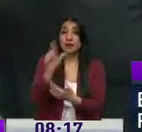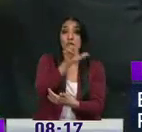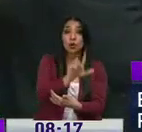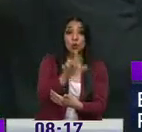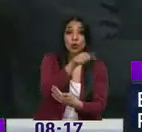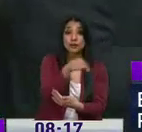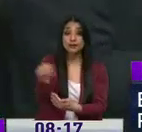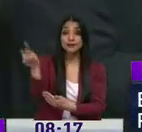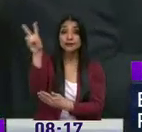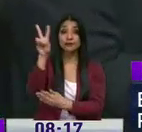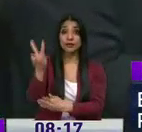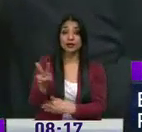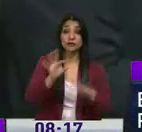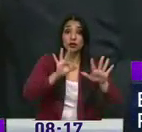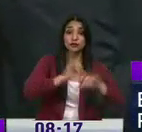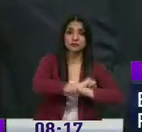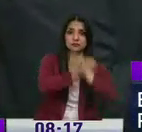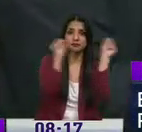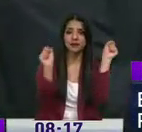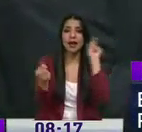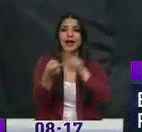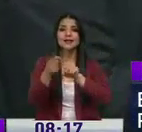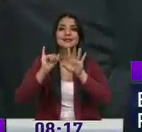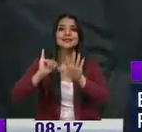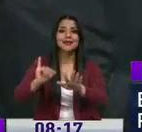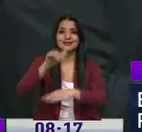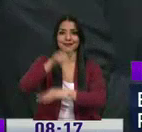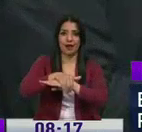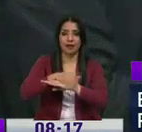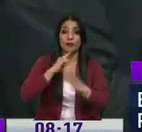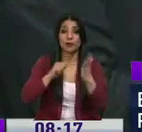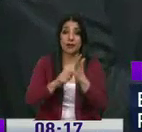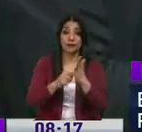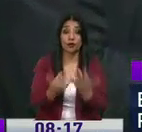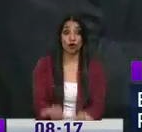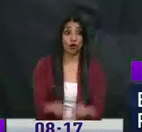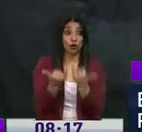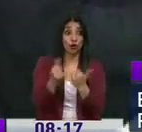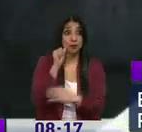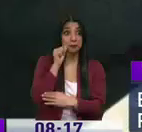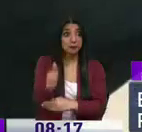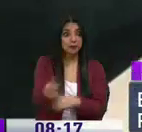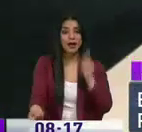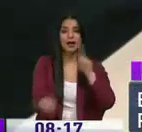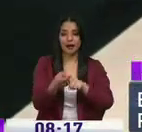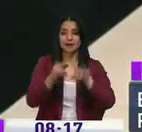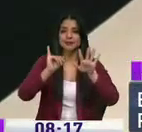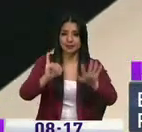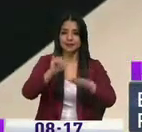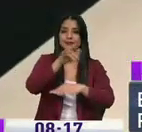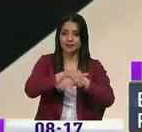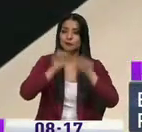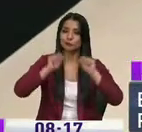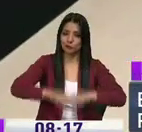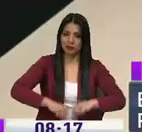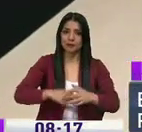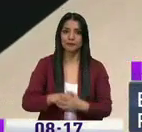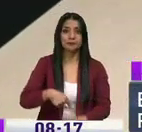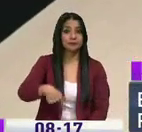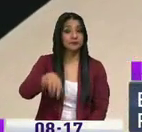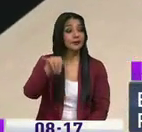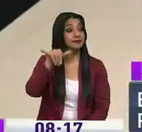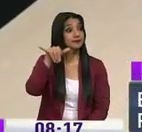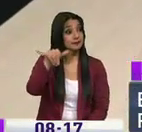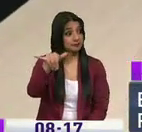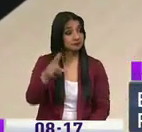viernes de 8 a 6 de la tarde. Es decir que, por ejemplo, hasta hoy y mañana vamos a atender hasta las 6 de la tarde. Y el día sábado entiendo